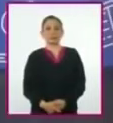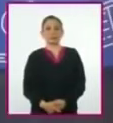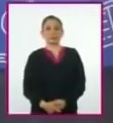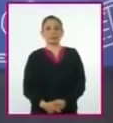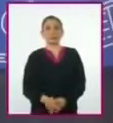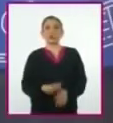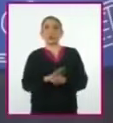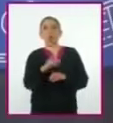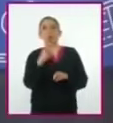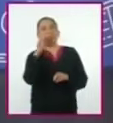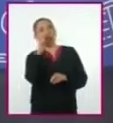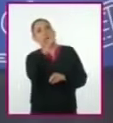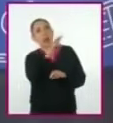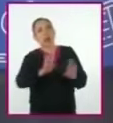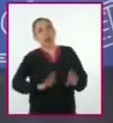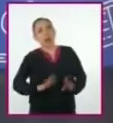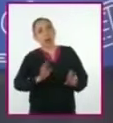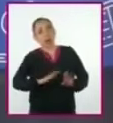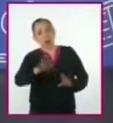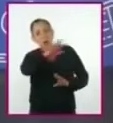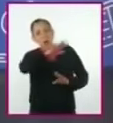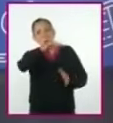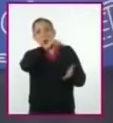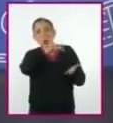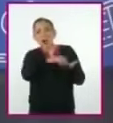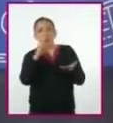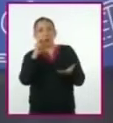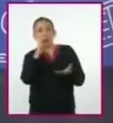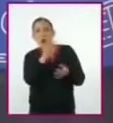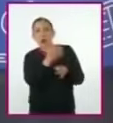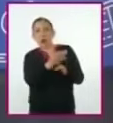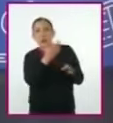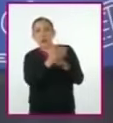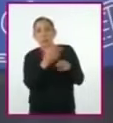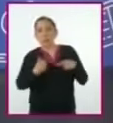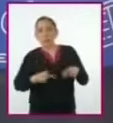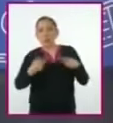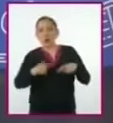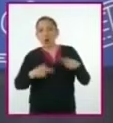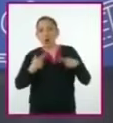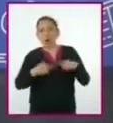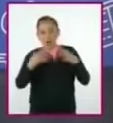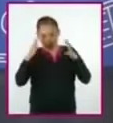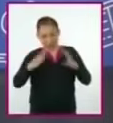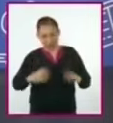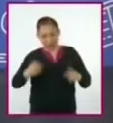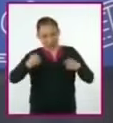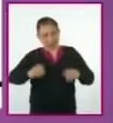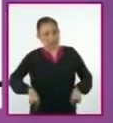¿Qué características físicas puedes identificar en los personajes de la imagen?